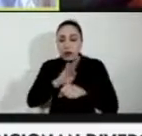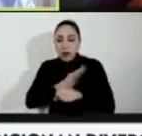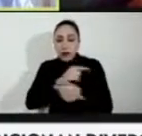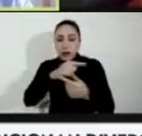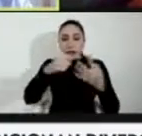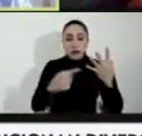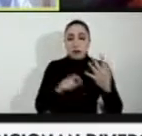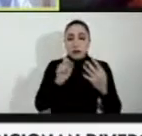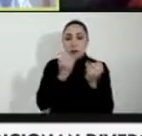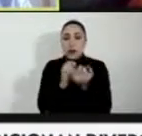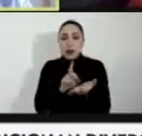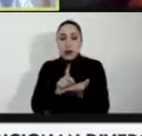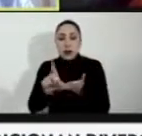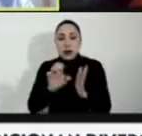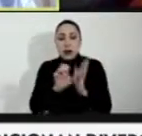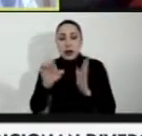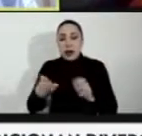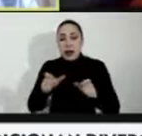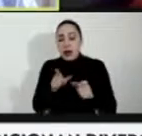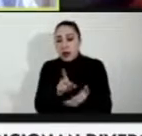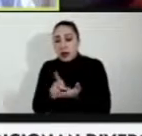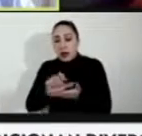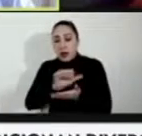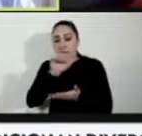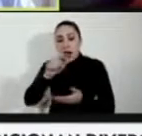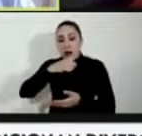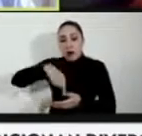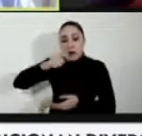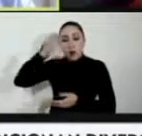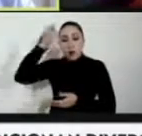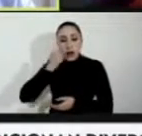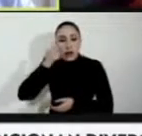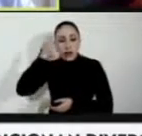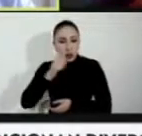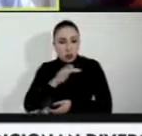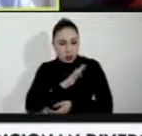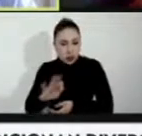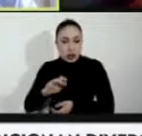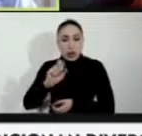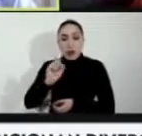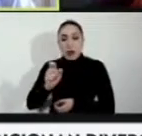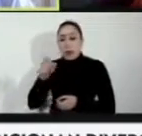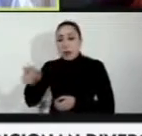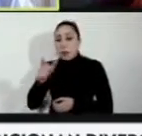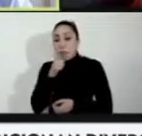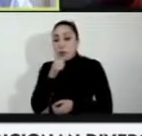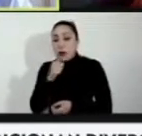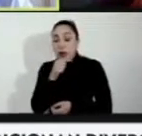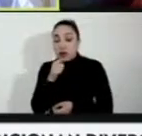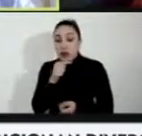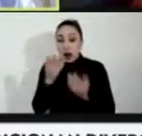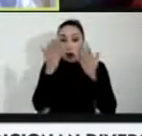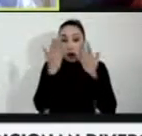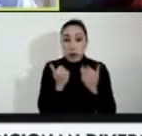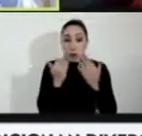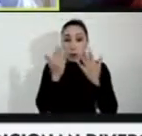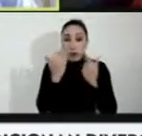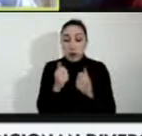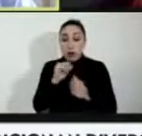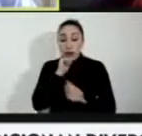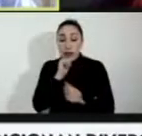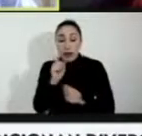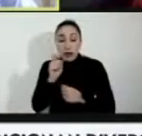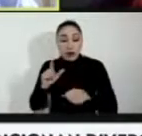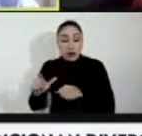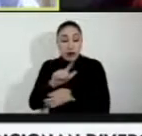empleo, derecho a la jubilación y pensión. Mientras los policías no cuenten con una relación jurídica que les garantice